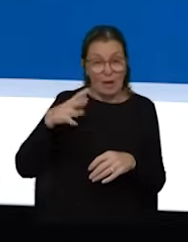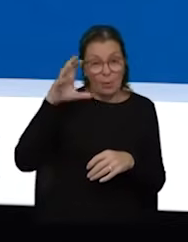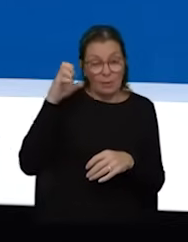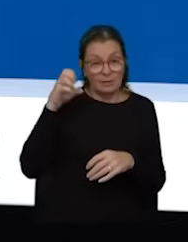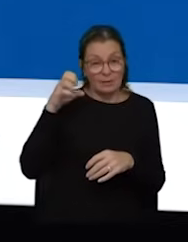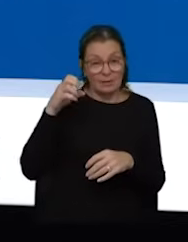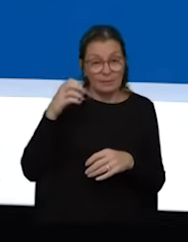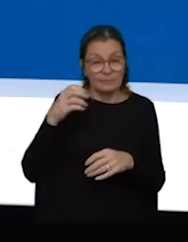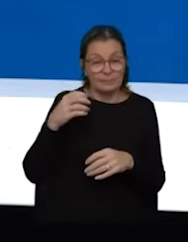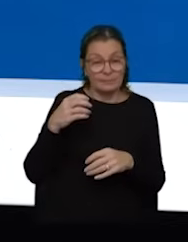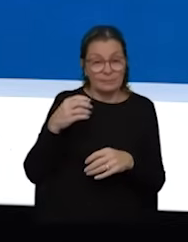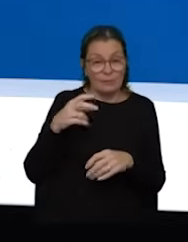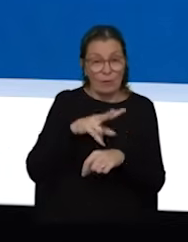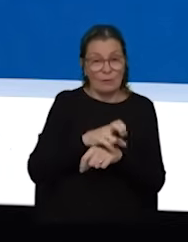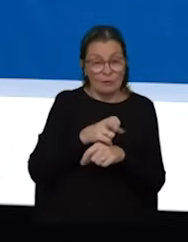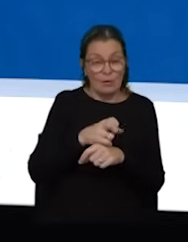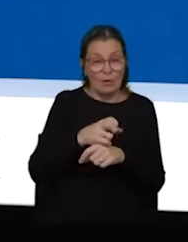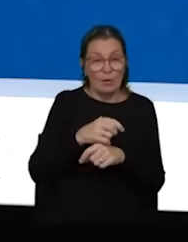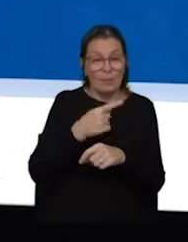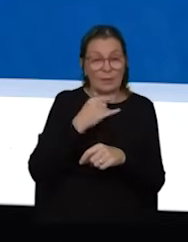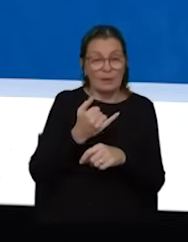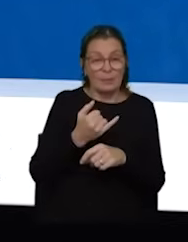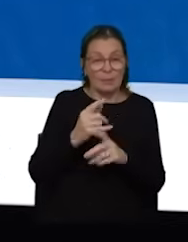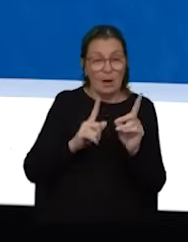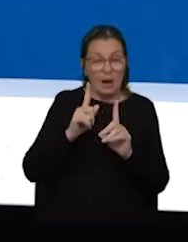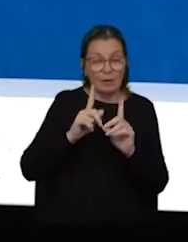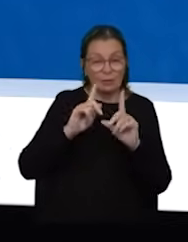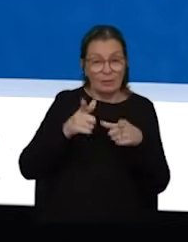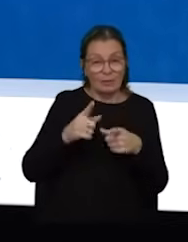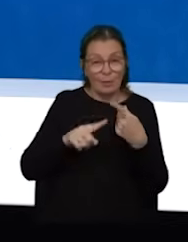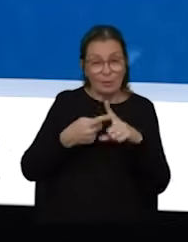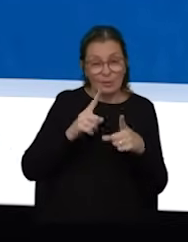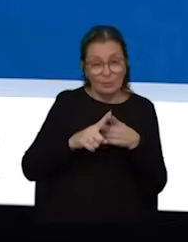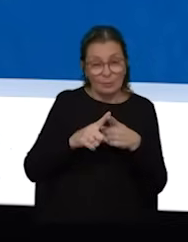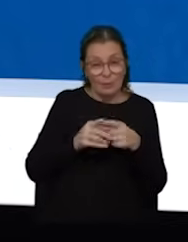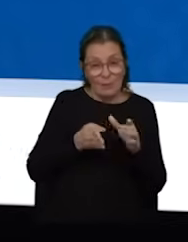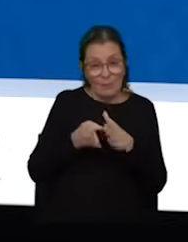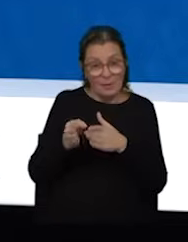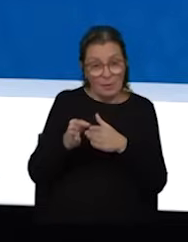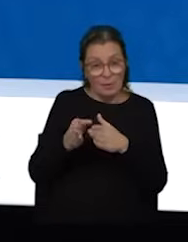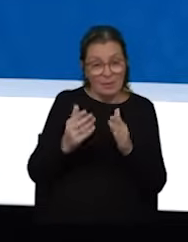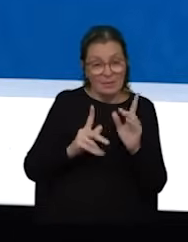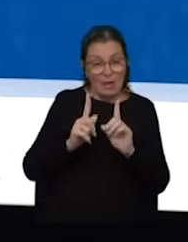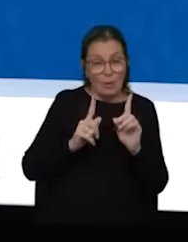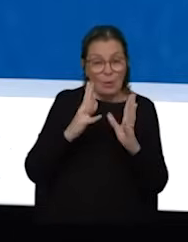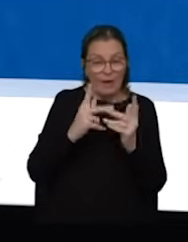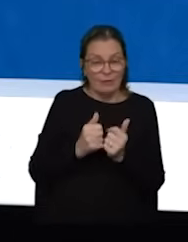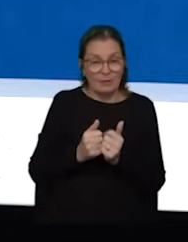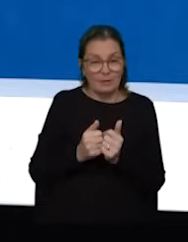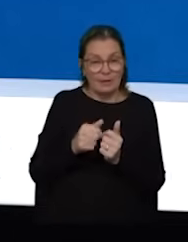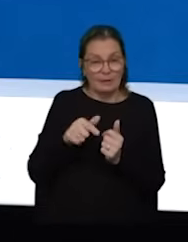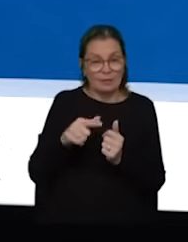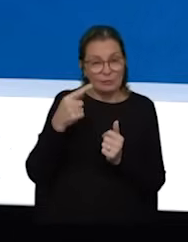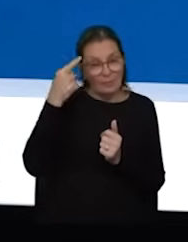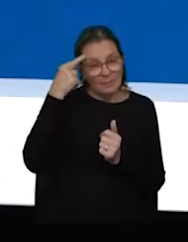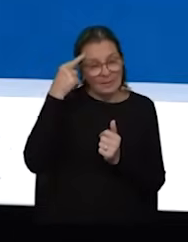inhibición de las de los fiscales por ejemplo no este algo también discutido que iba por el mismo camino de alguna forma bueno acá yo